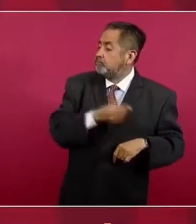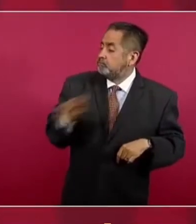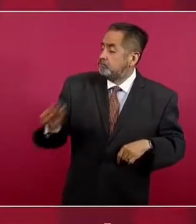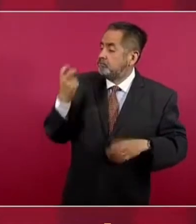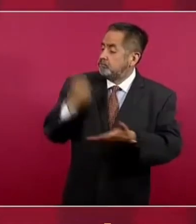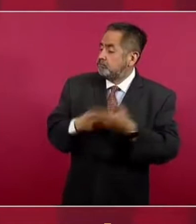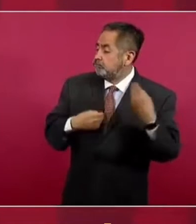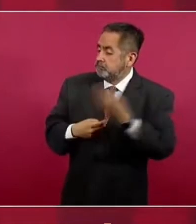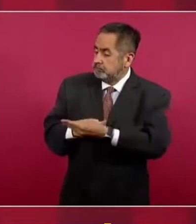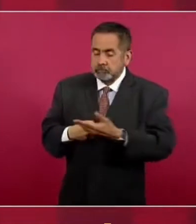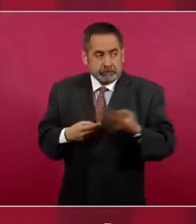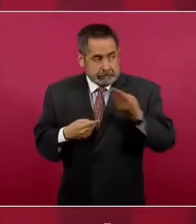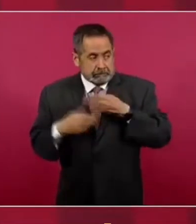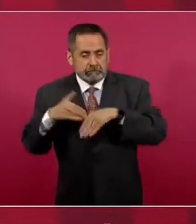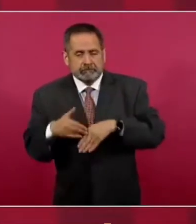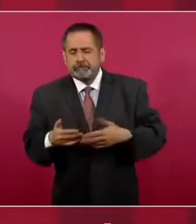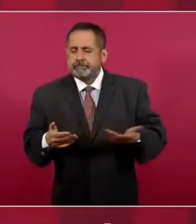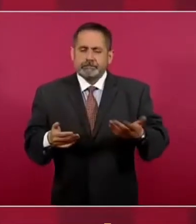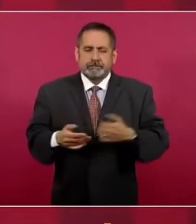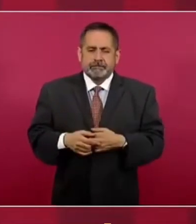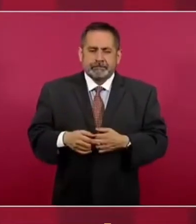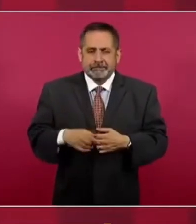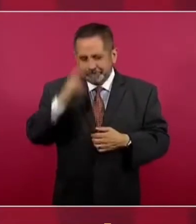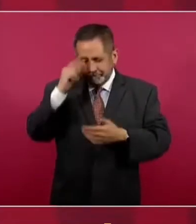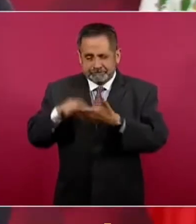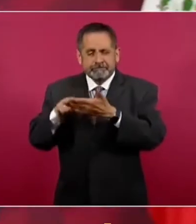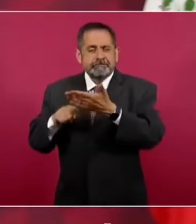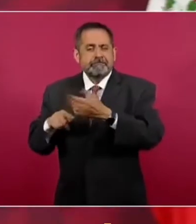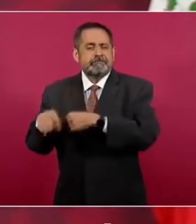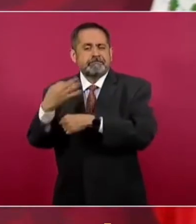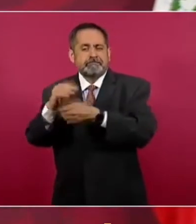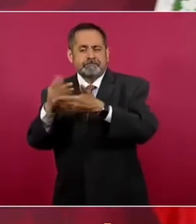sobre todo los transitorios,